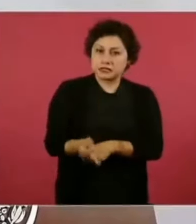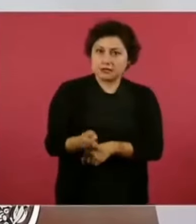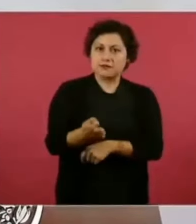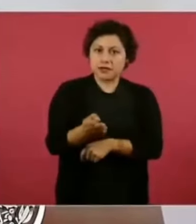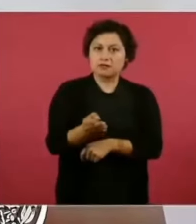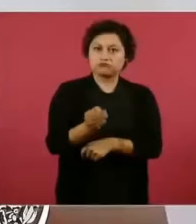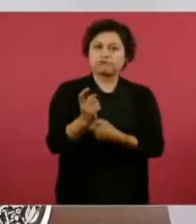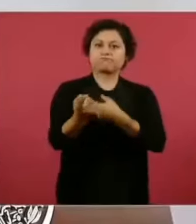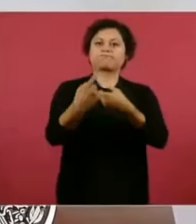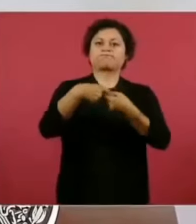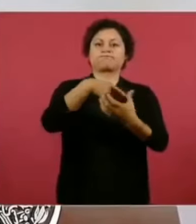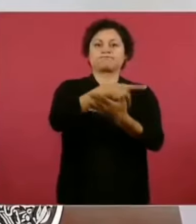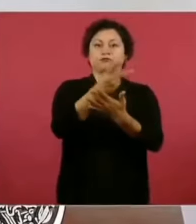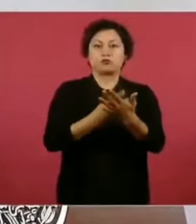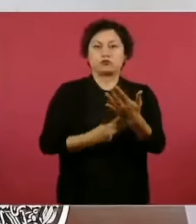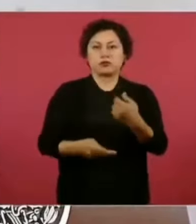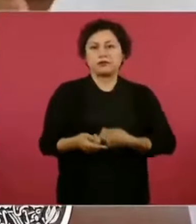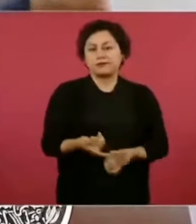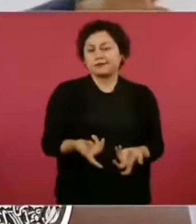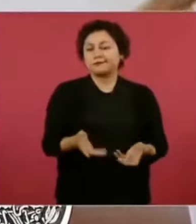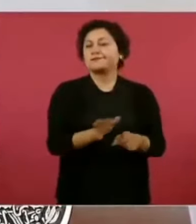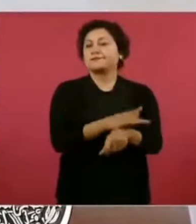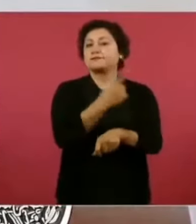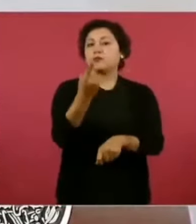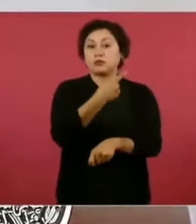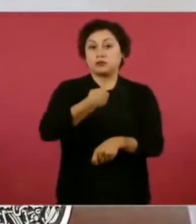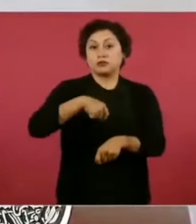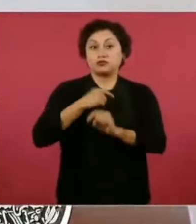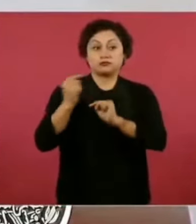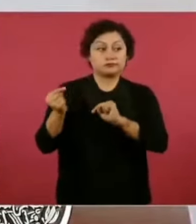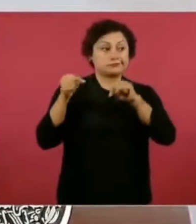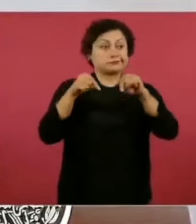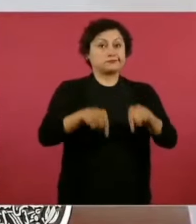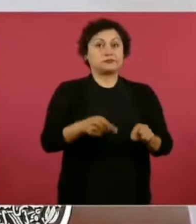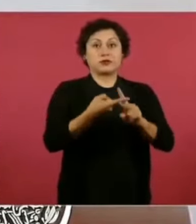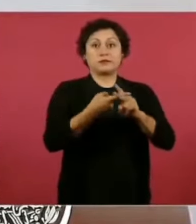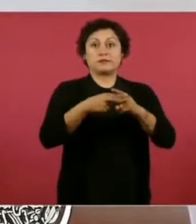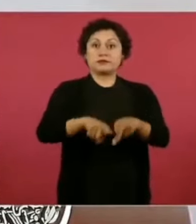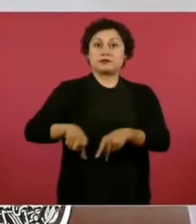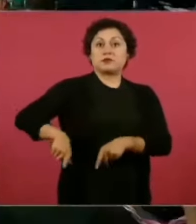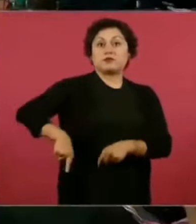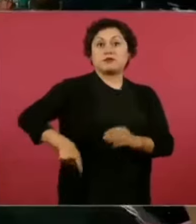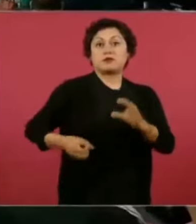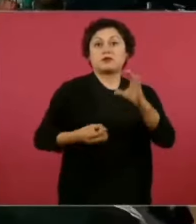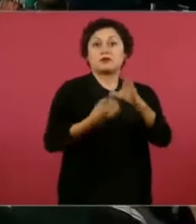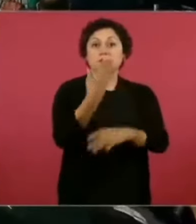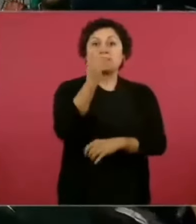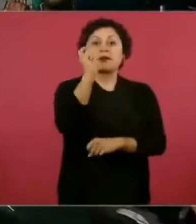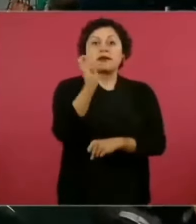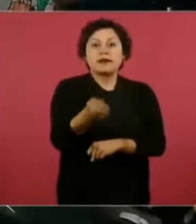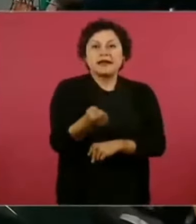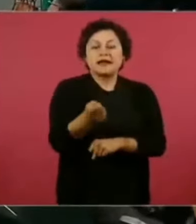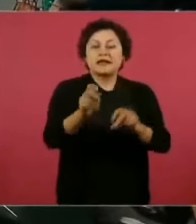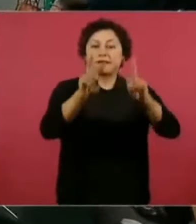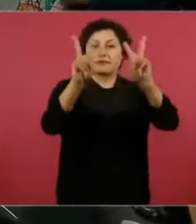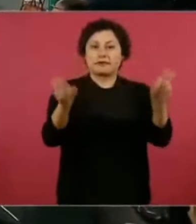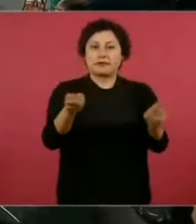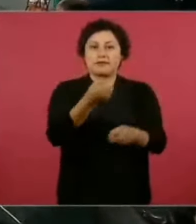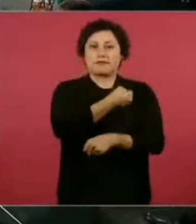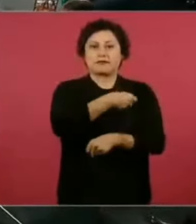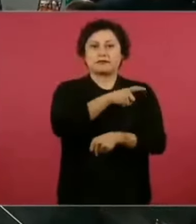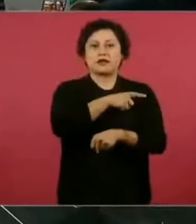el sistema de salud estaba descentralizado. La Secretaría de Salud pues era una